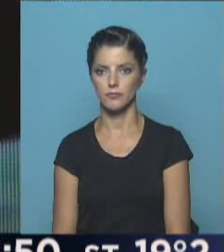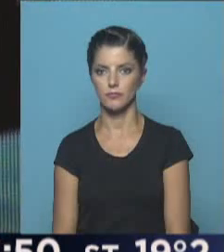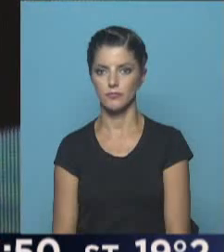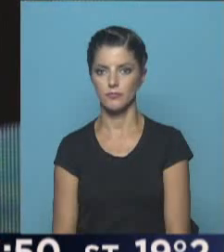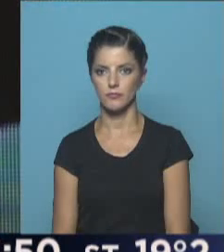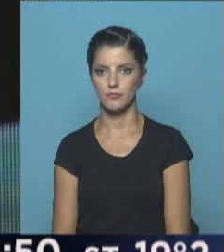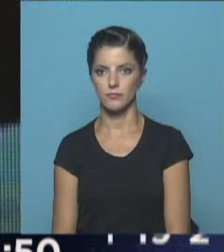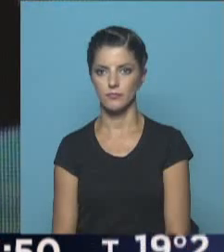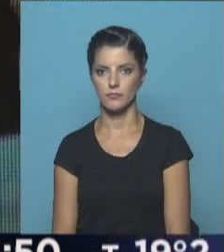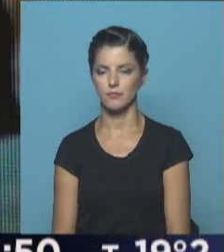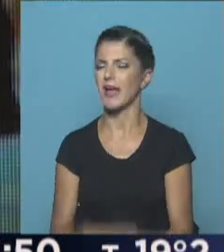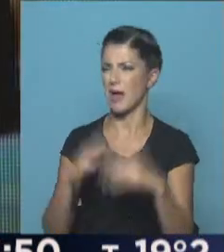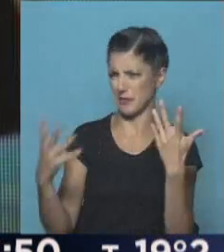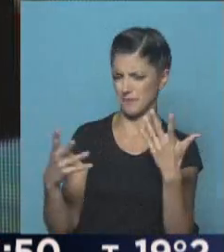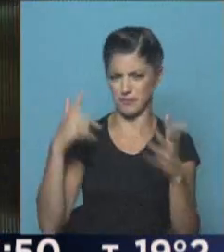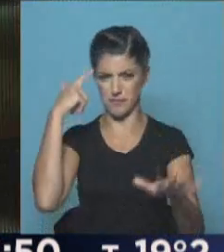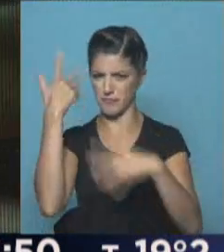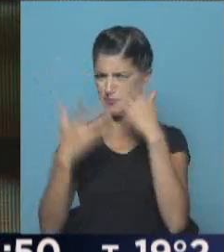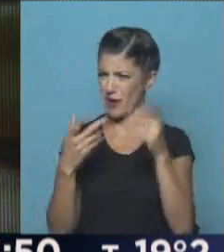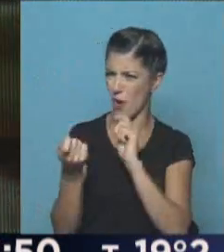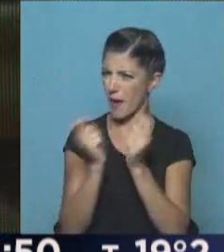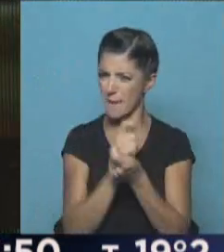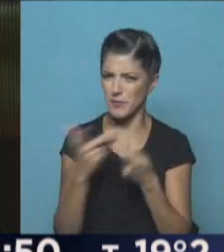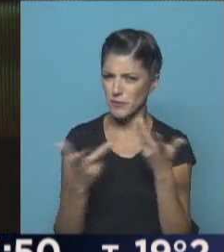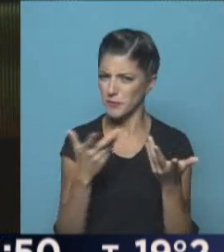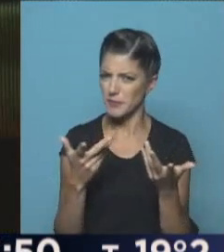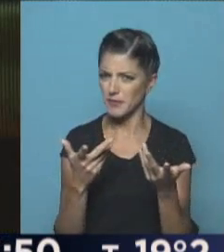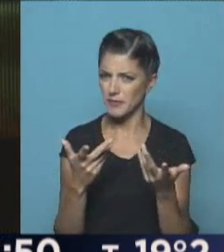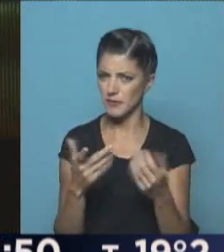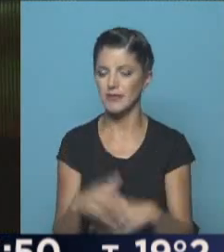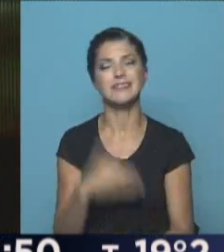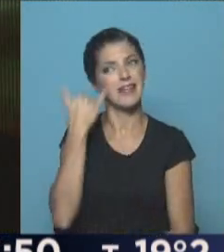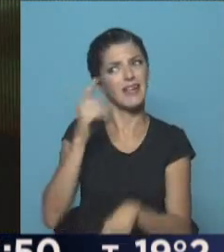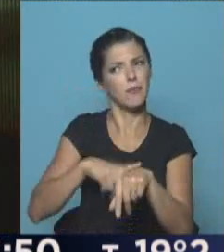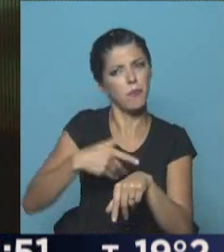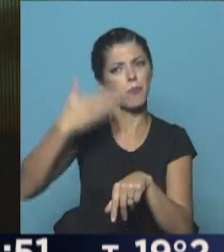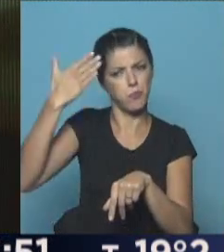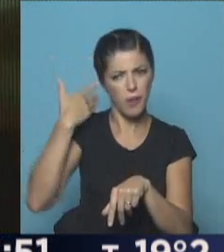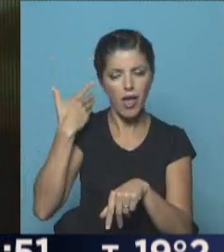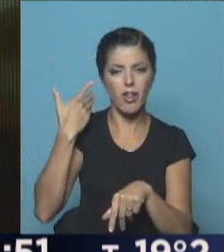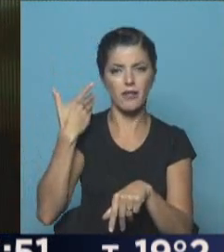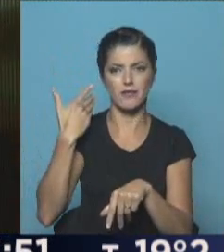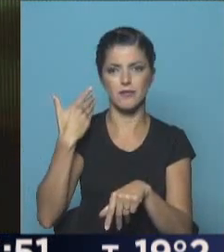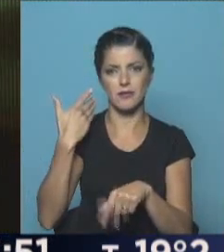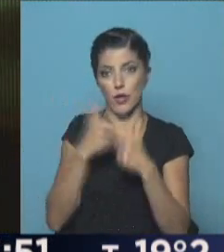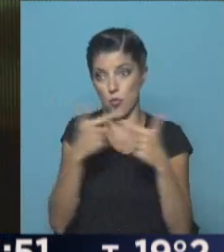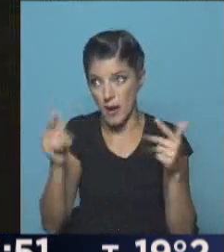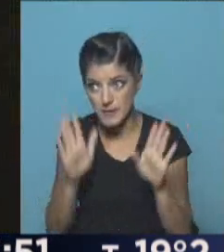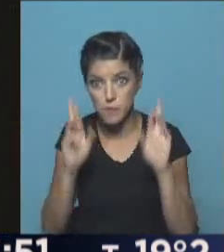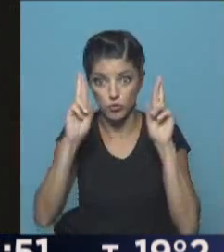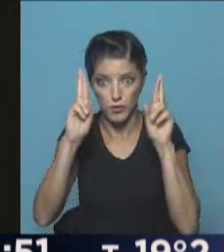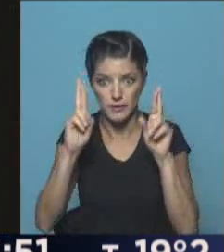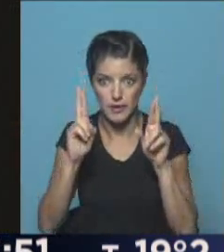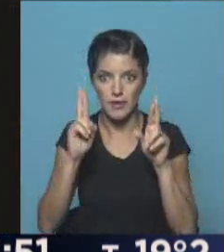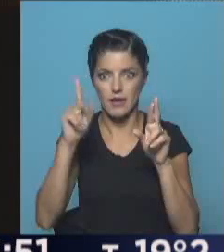A ver, Jorge, ¿estamos sobreinterpretando estos movimientos? Quiero decir, hace rato que no hay nada de todo esto, afortunadamente, y de